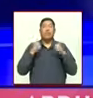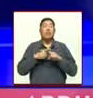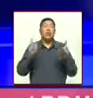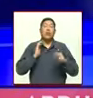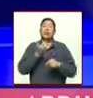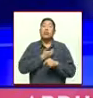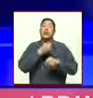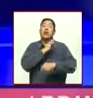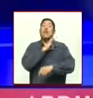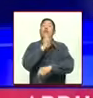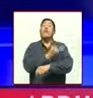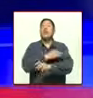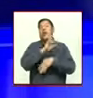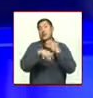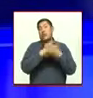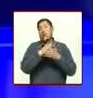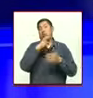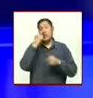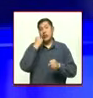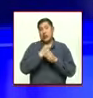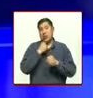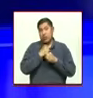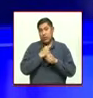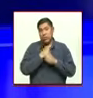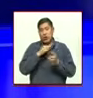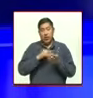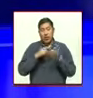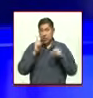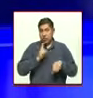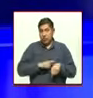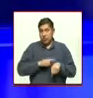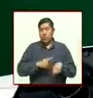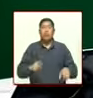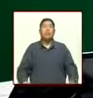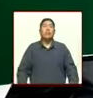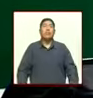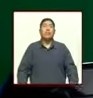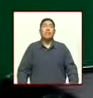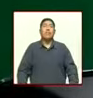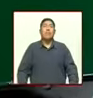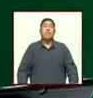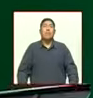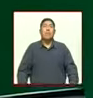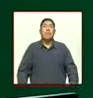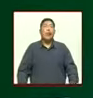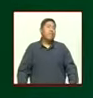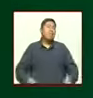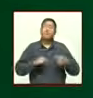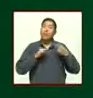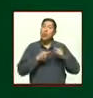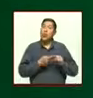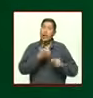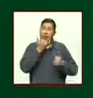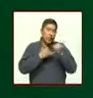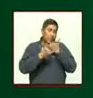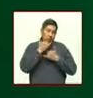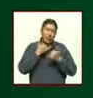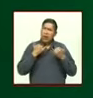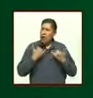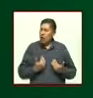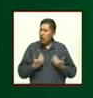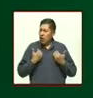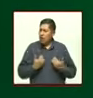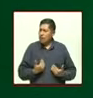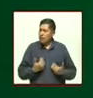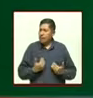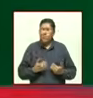nuestra fuerza para todos aquellos que están trabajando en estos momentos. Duele realmente lo que está sucediendo. Ahora nos